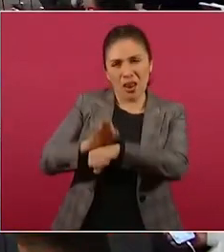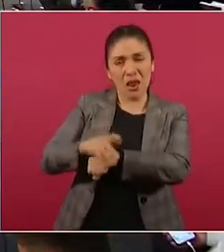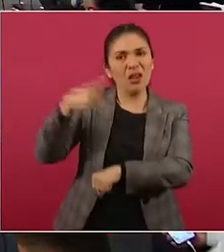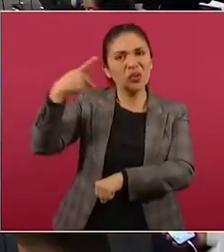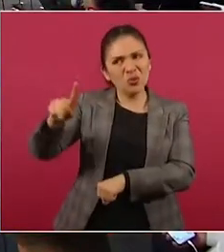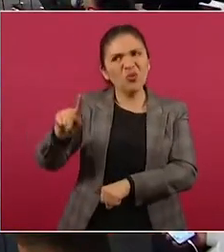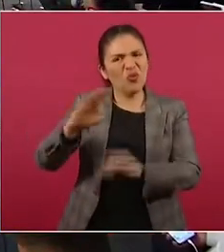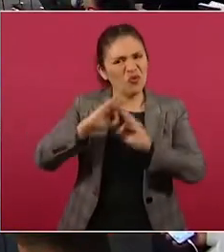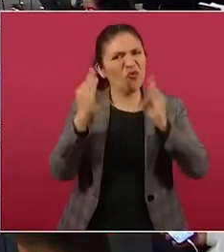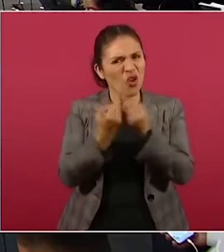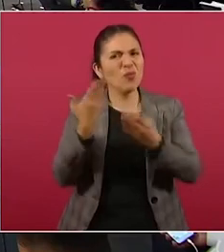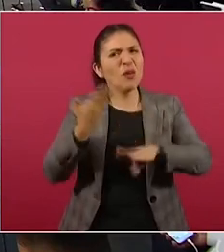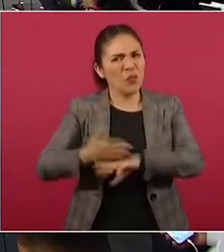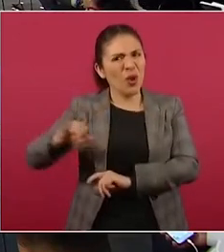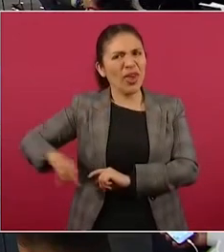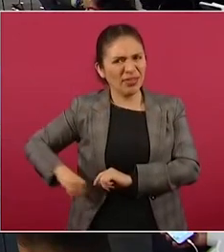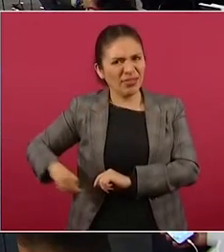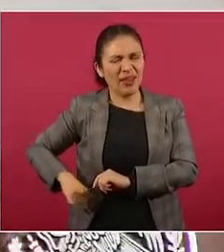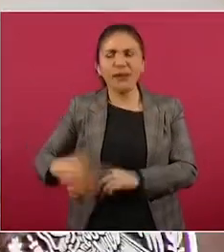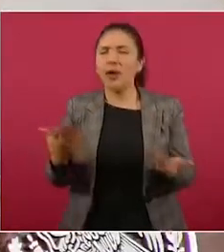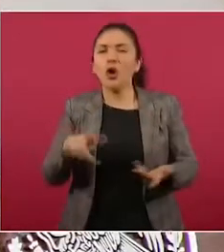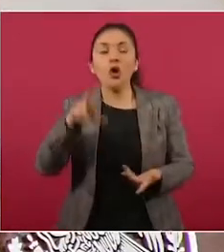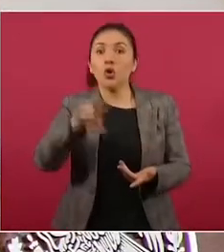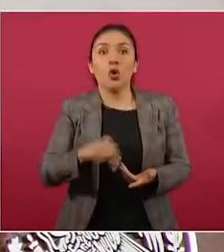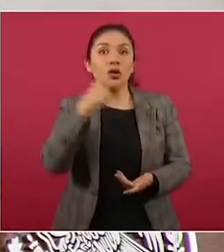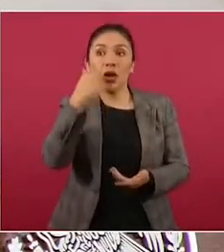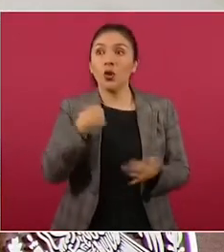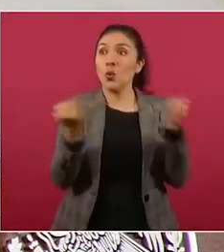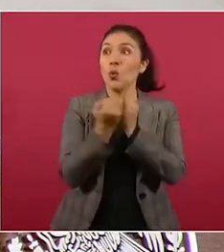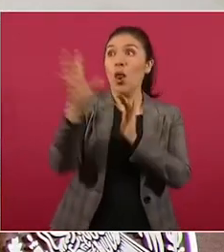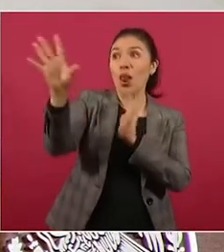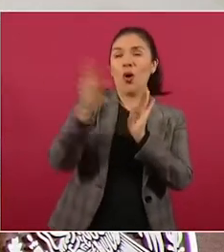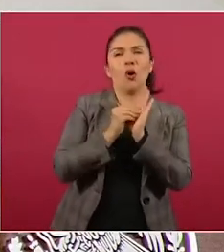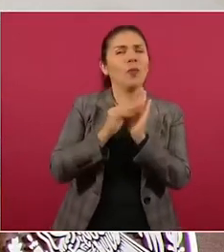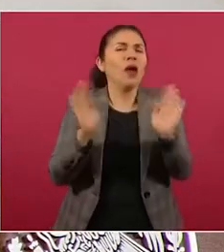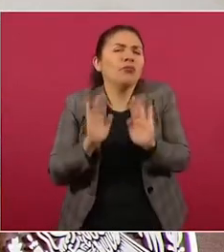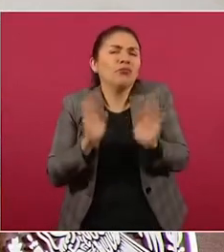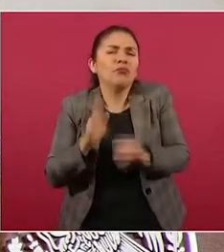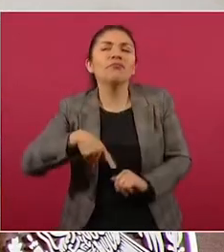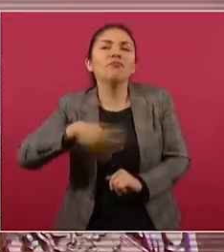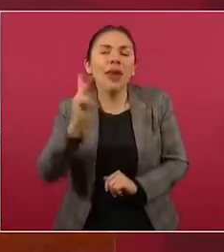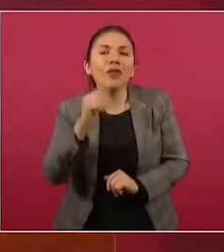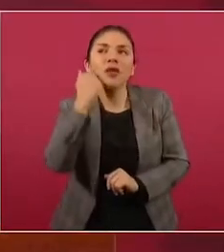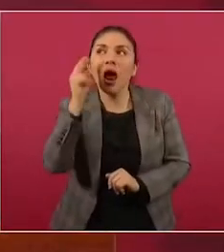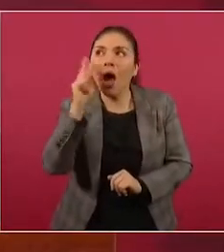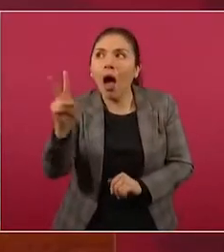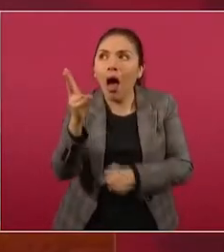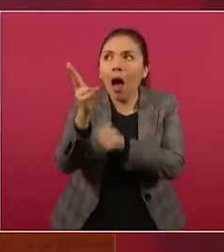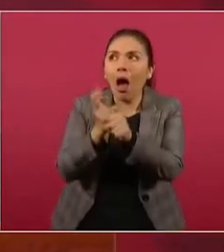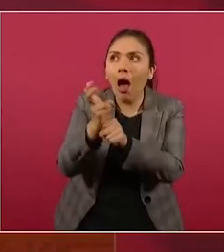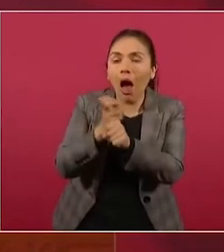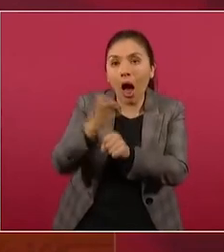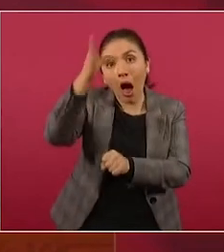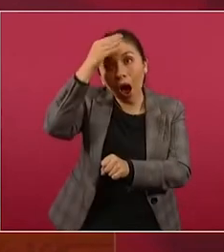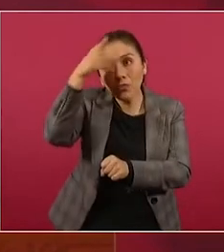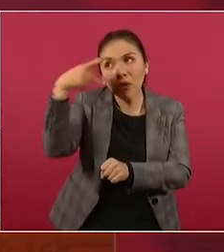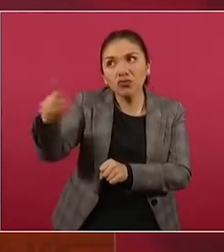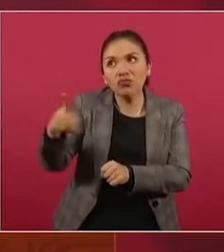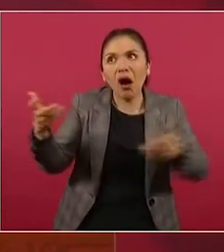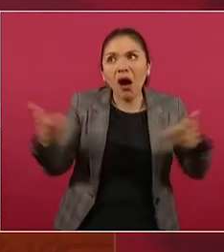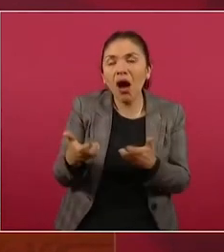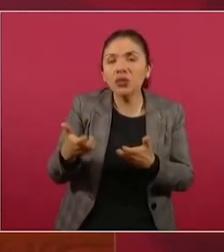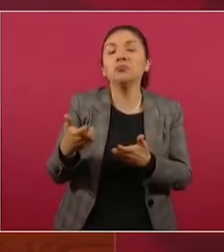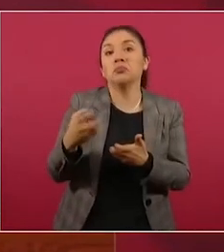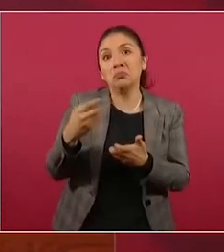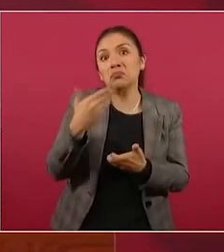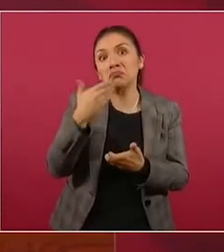modelo, que obviamente no se trata de copiar, pero sí de aprender de las lecciones que nos